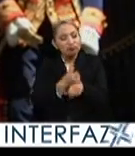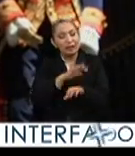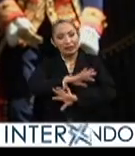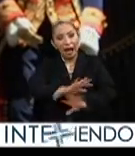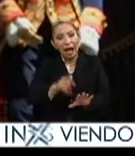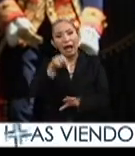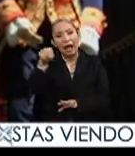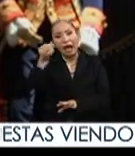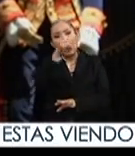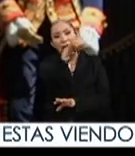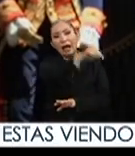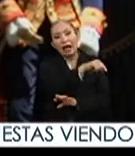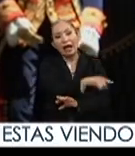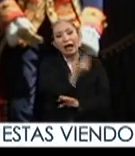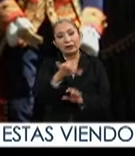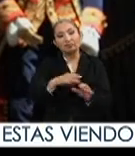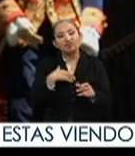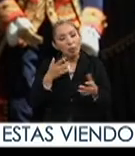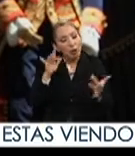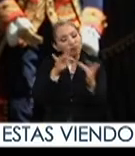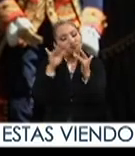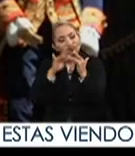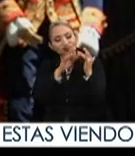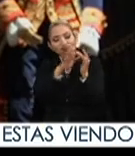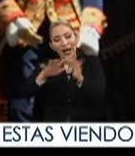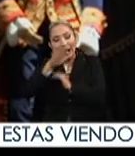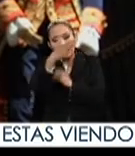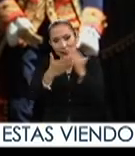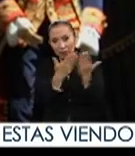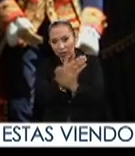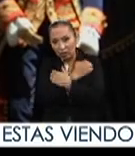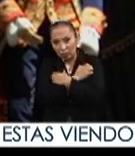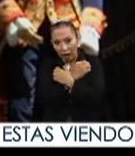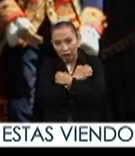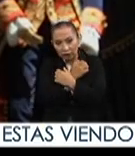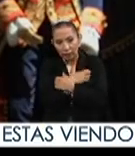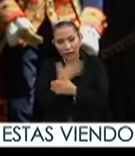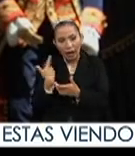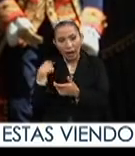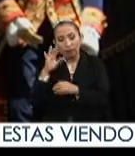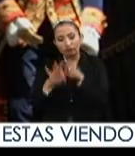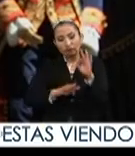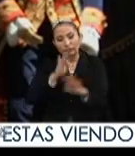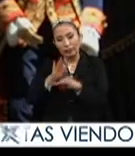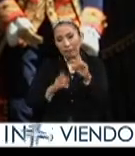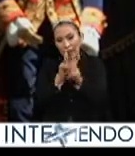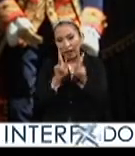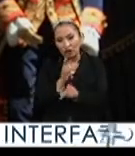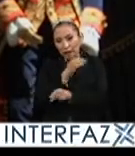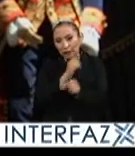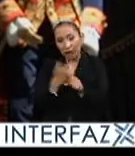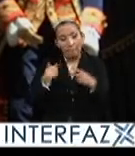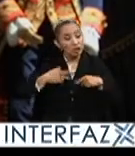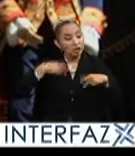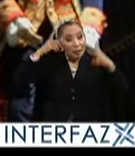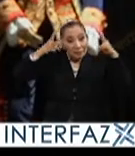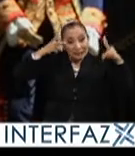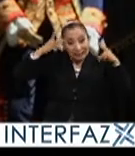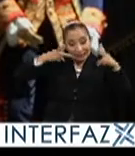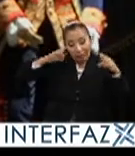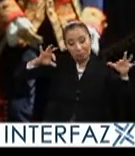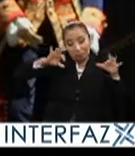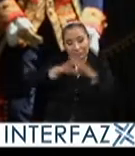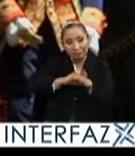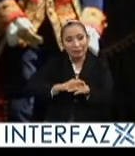ya una interacción con el área de servicios educativos de la Conservaduría de Palacio Nacional y los visitantes. Y